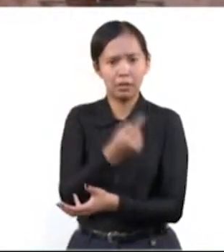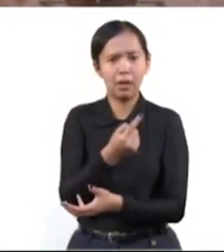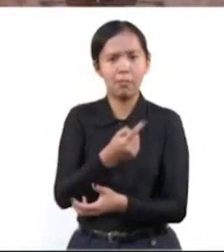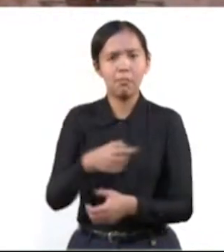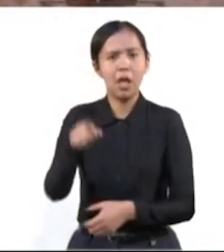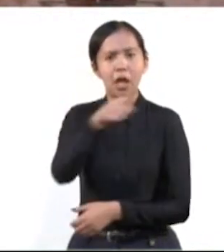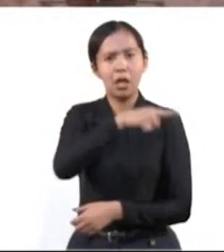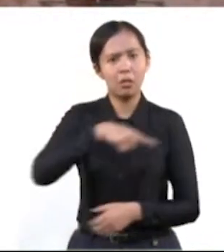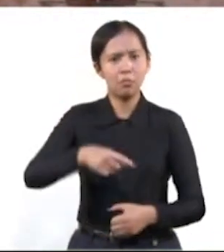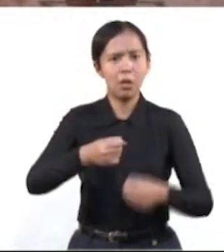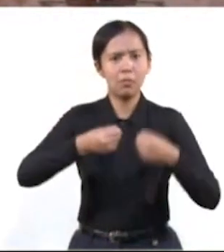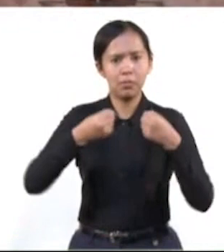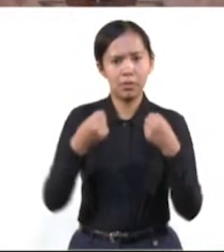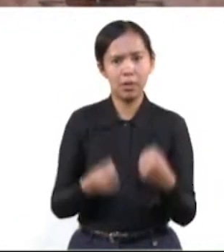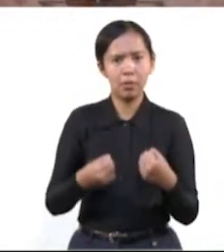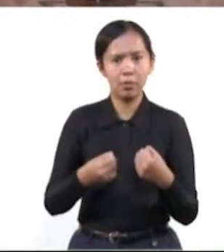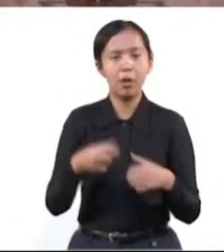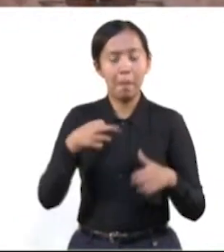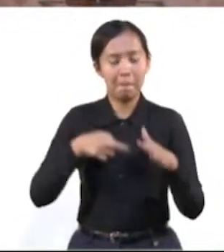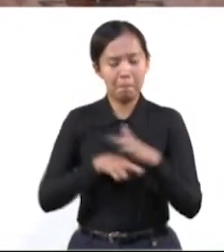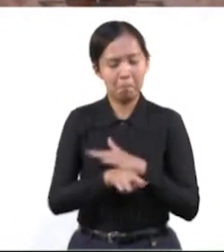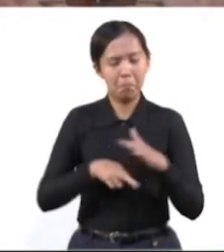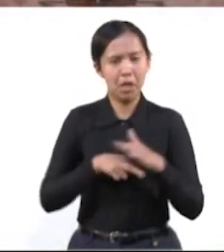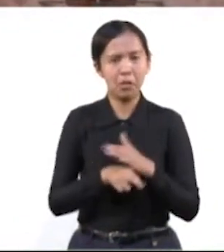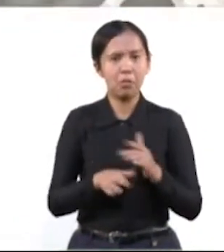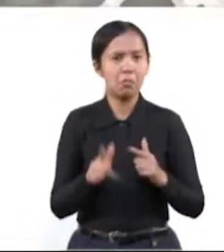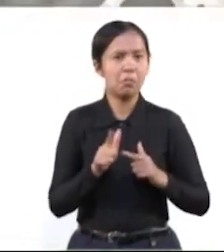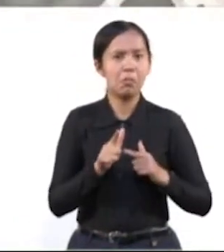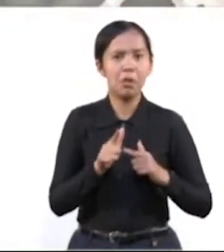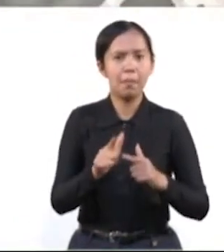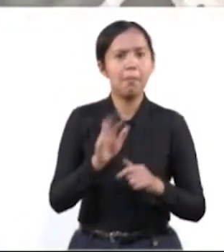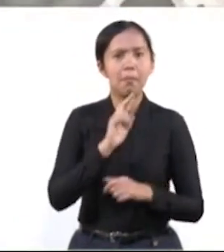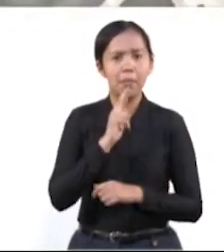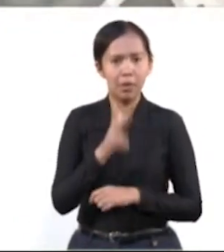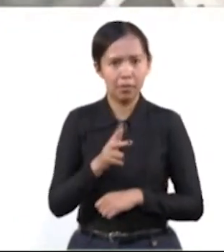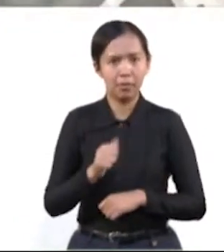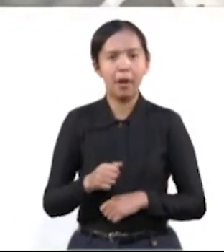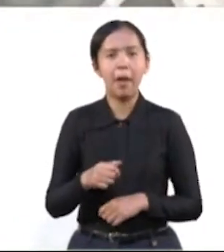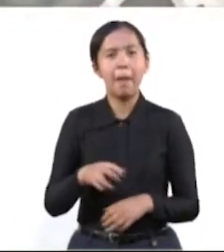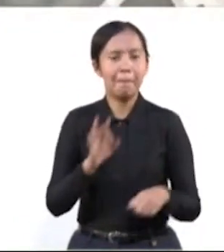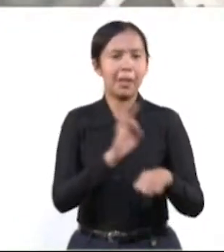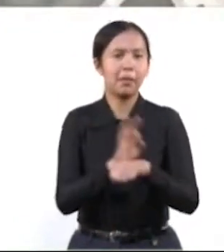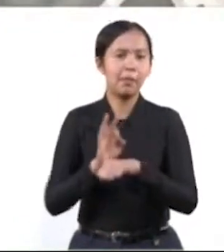seguridad y operación del metro en bienestar de todos los ciudadanos. Gracias.